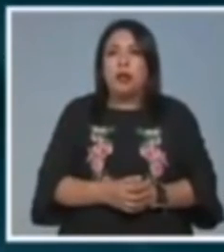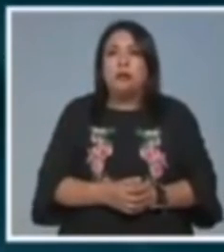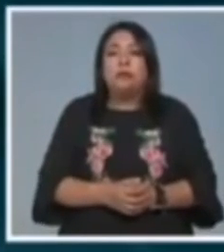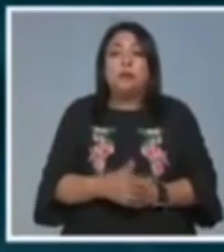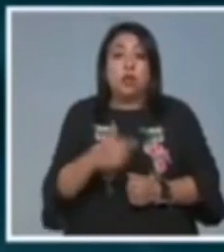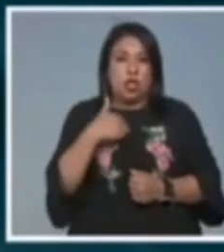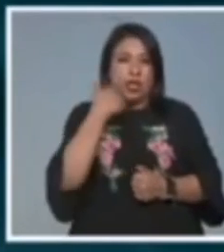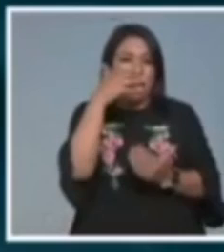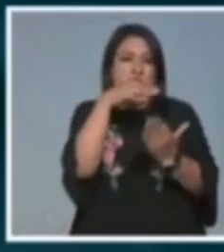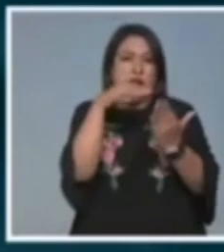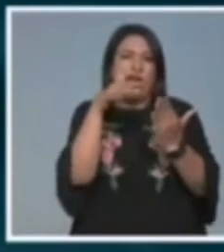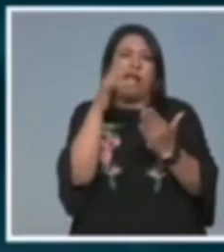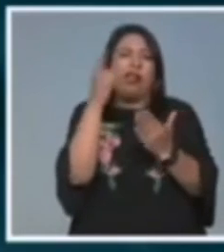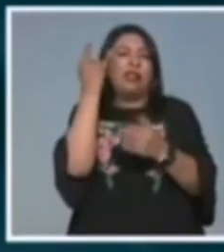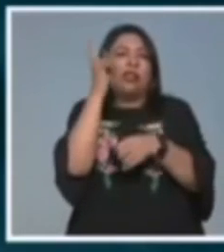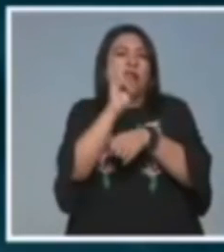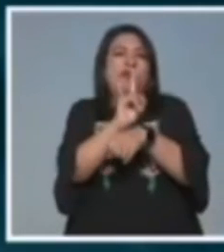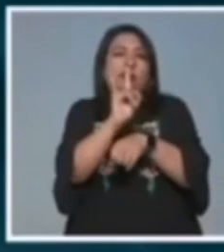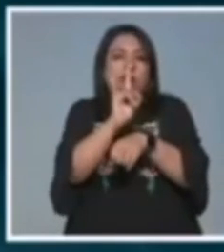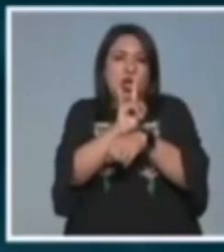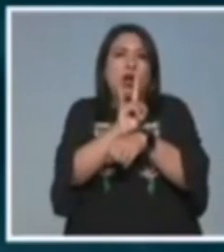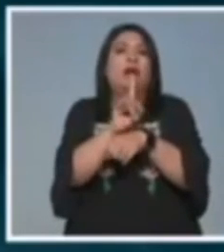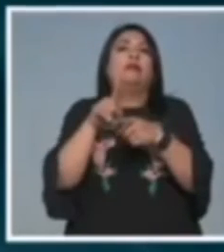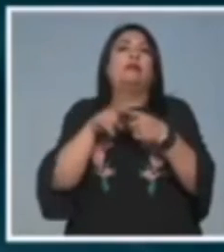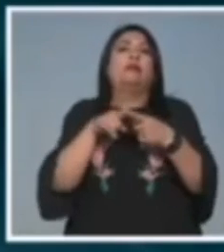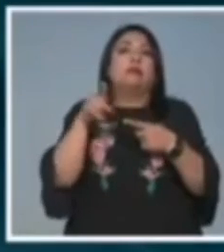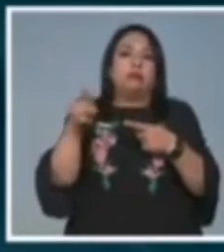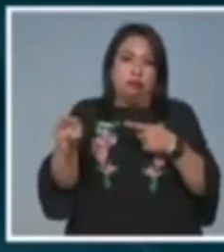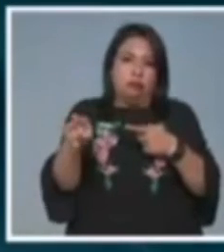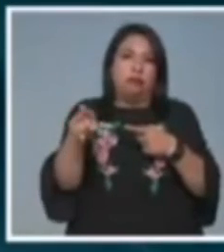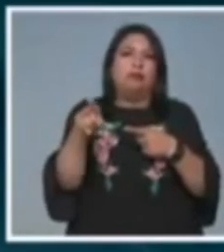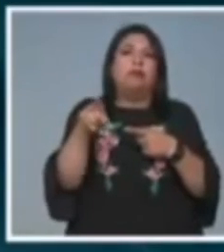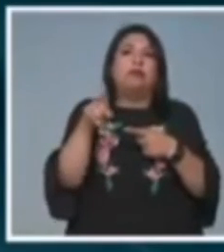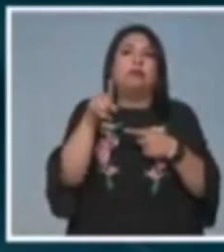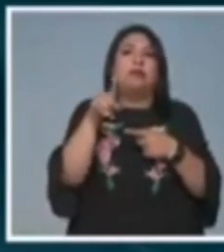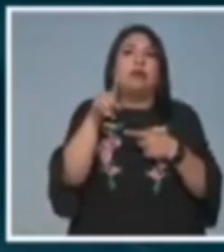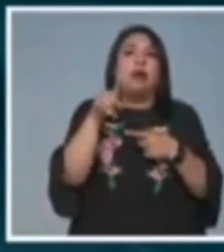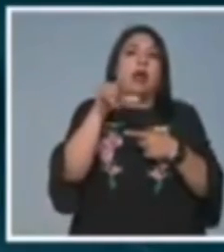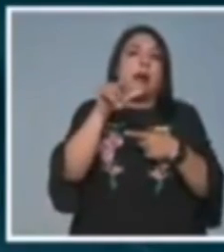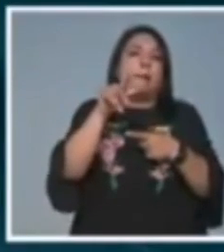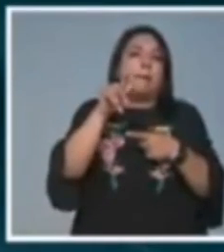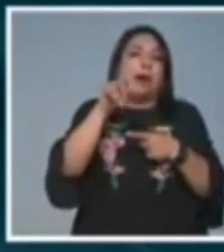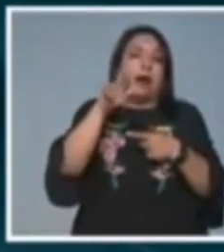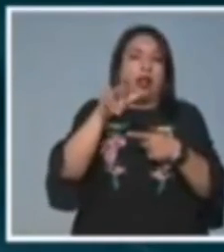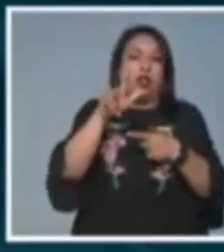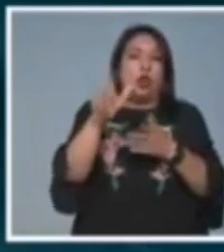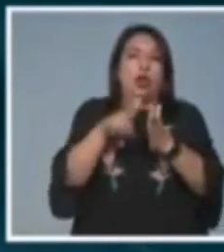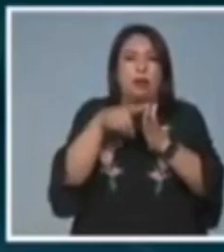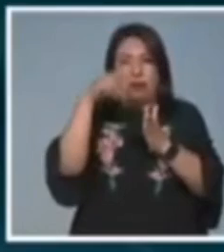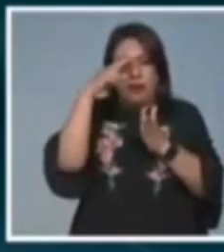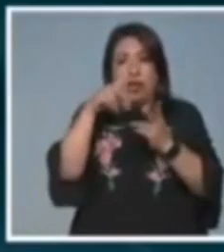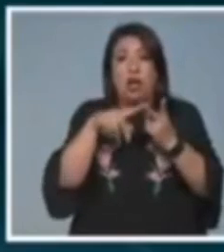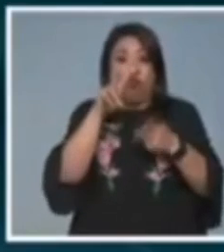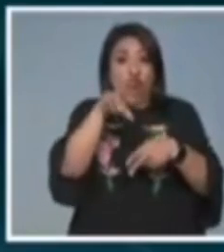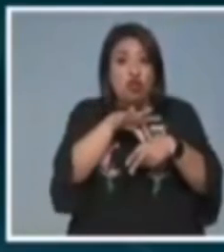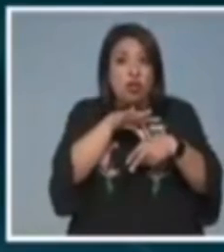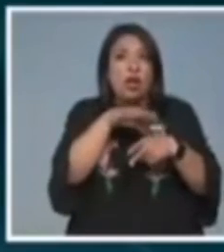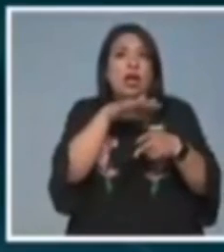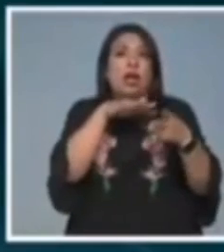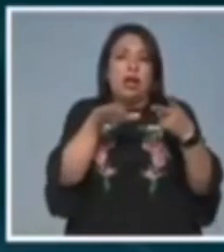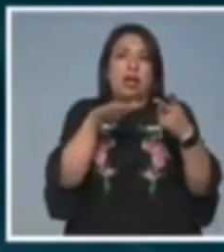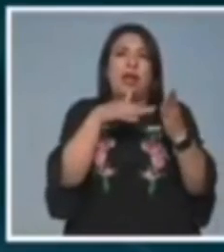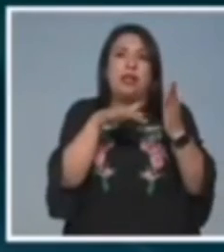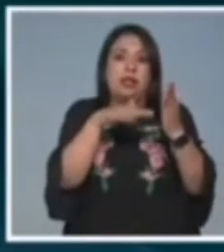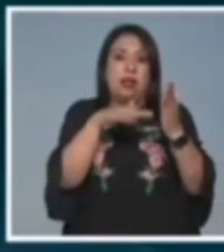quiero leer ficción leo el aparato legislativo mexicana y cuando quiero leer realidad leo